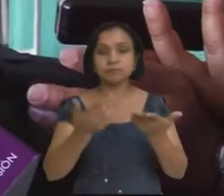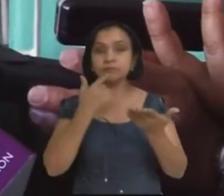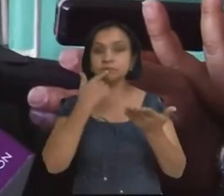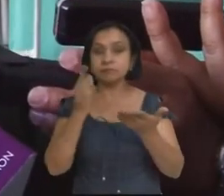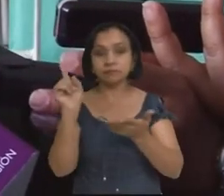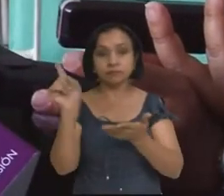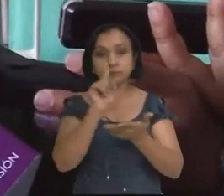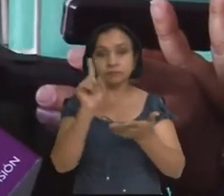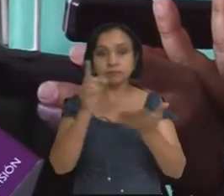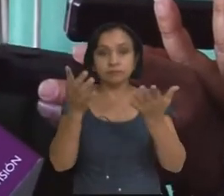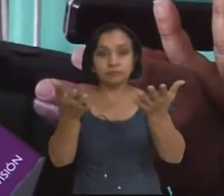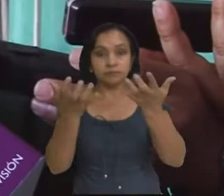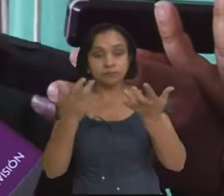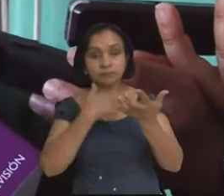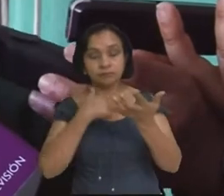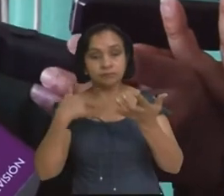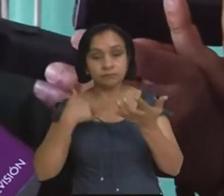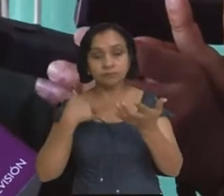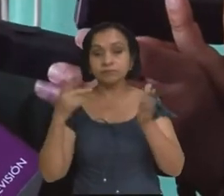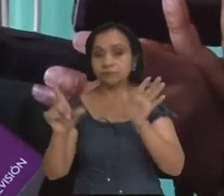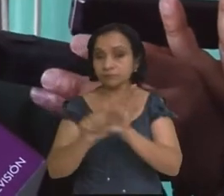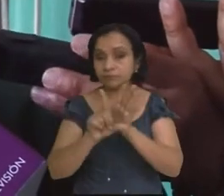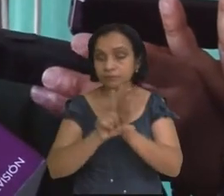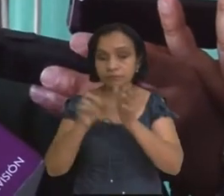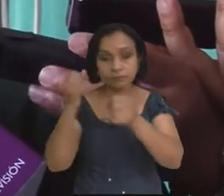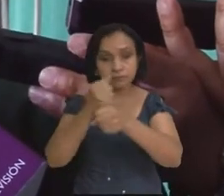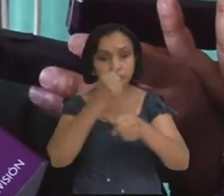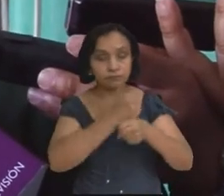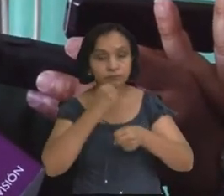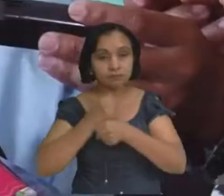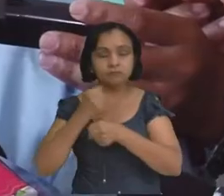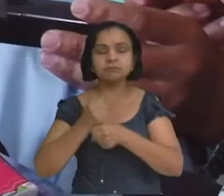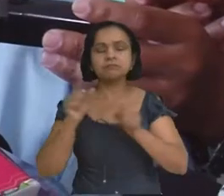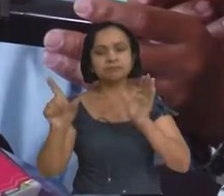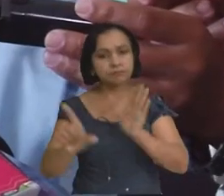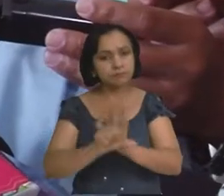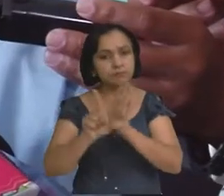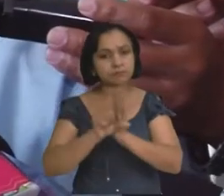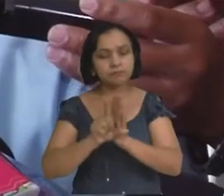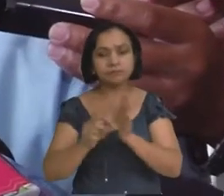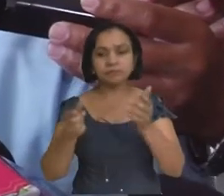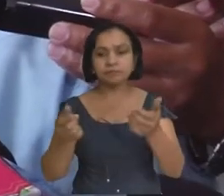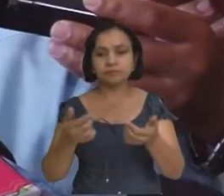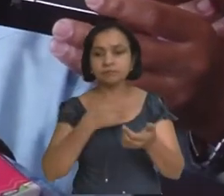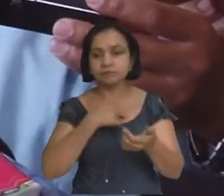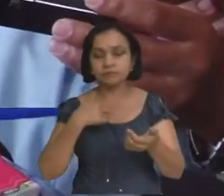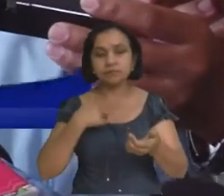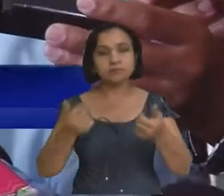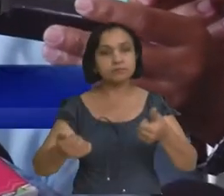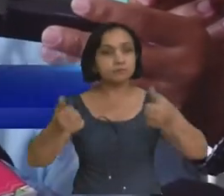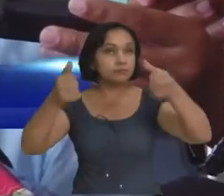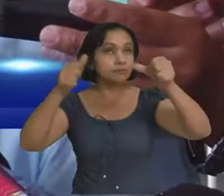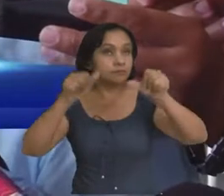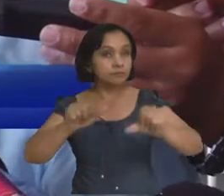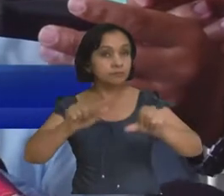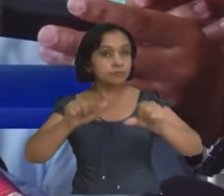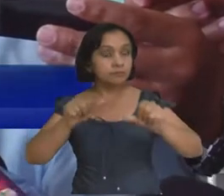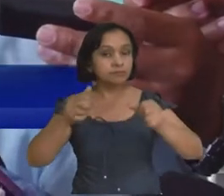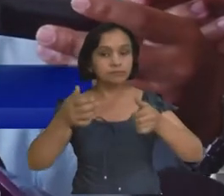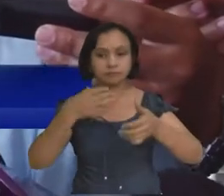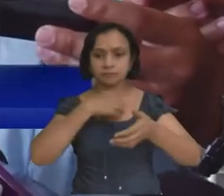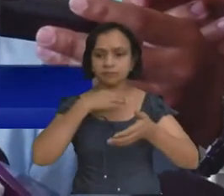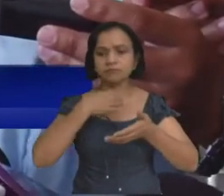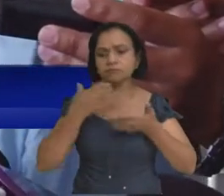a incumplirlo violenta la ley y los trabajadores vamos a hacer cumplir la ley. En el afán del consenso cedimos nuestra